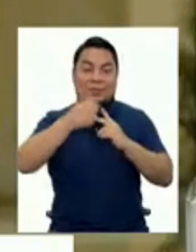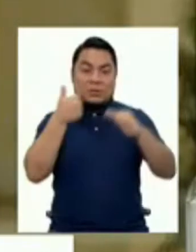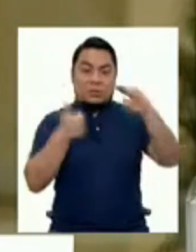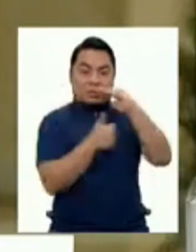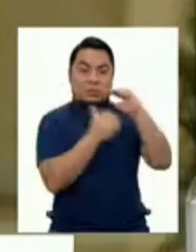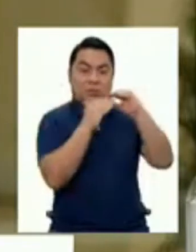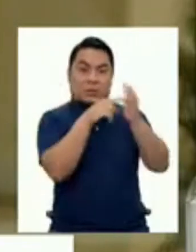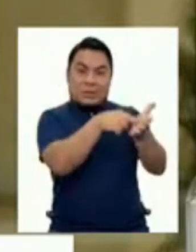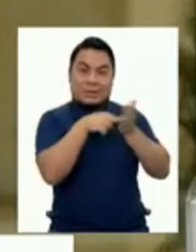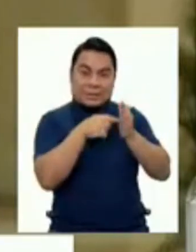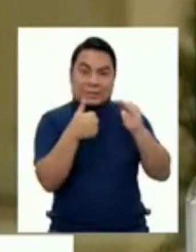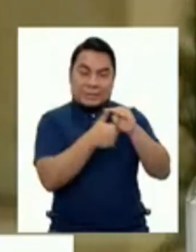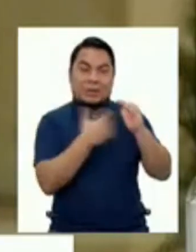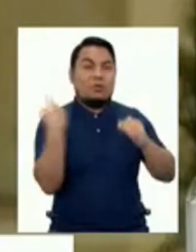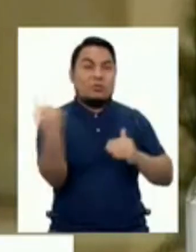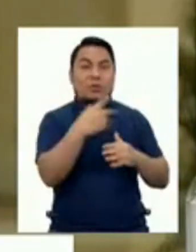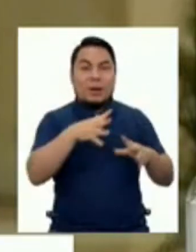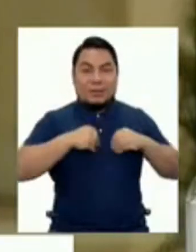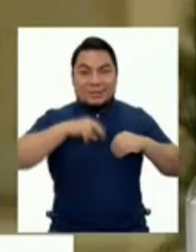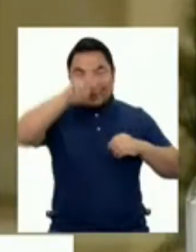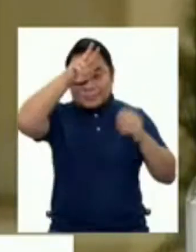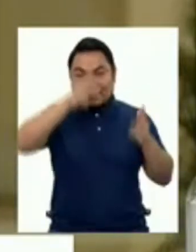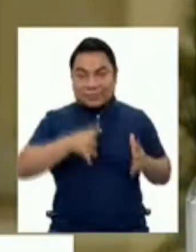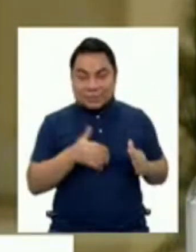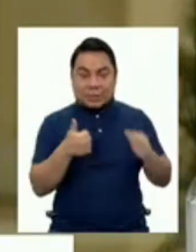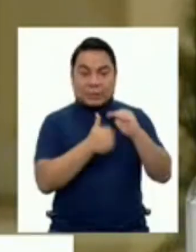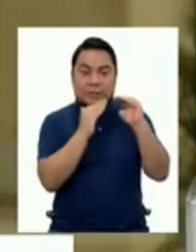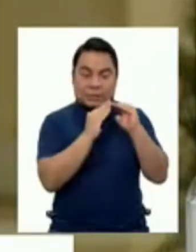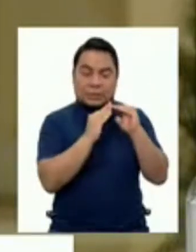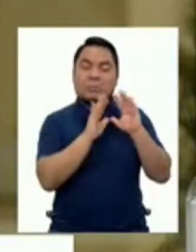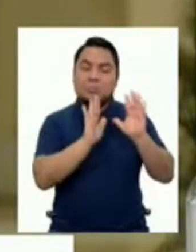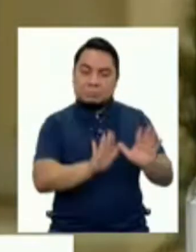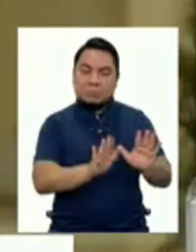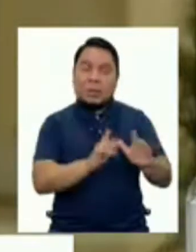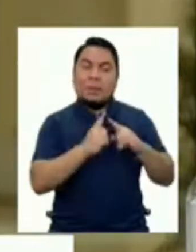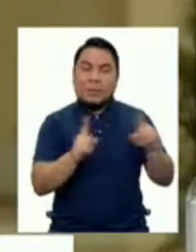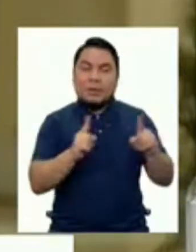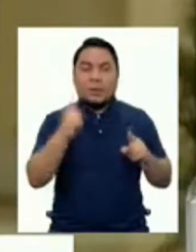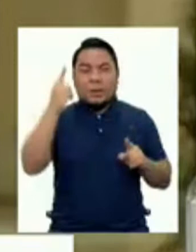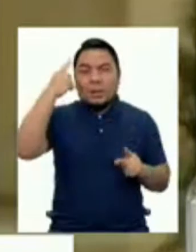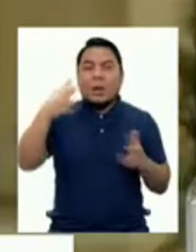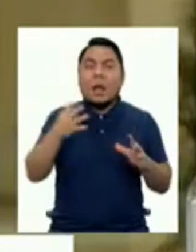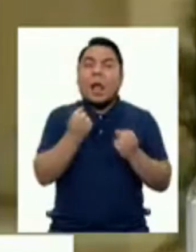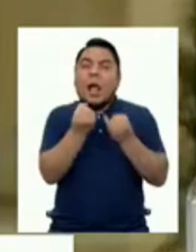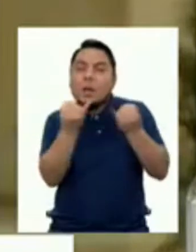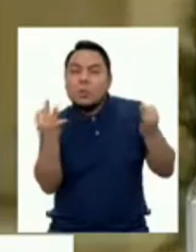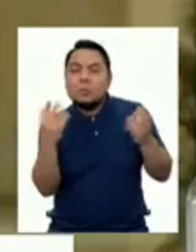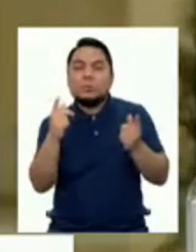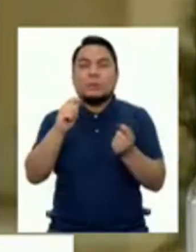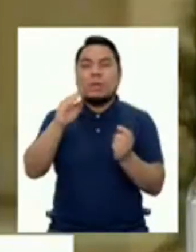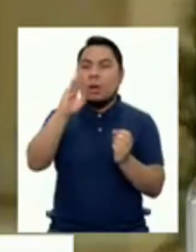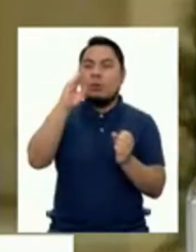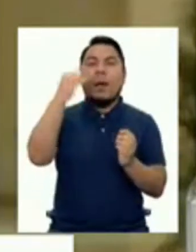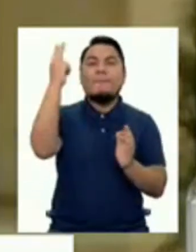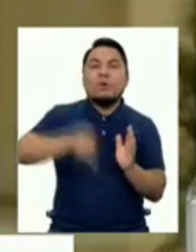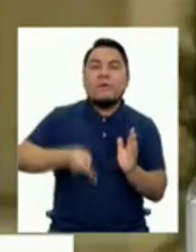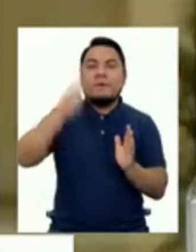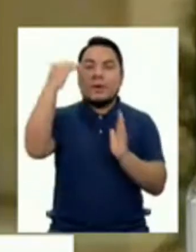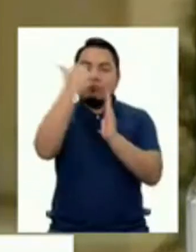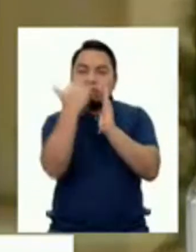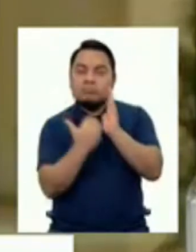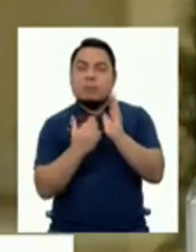que habíamos asumido todos los peruanos con diferente nivel de acatamiento por